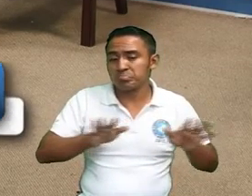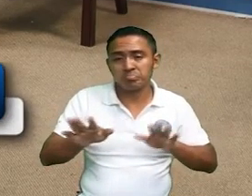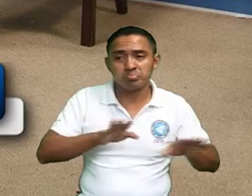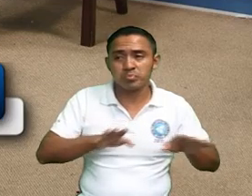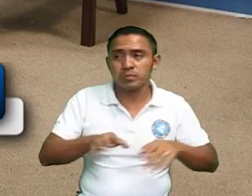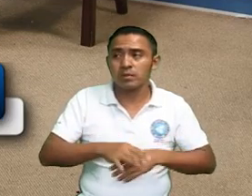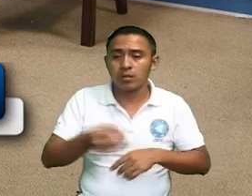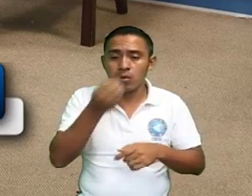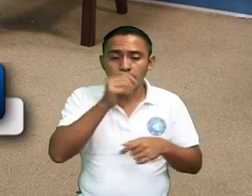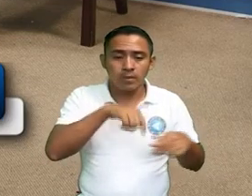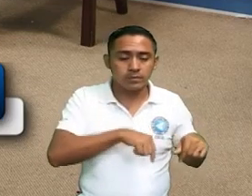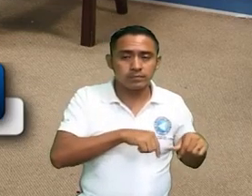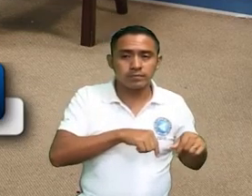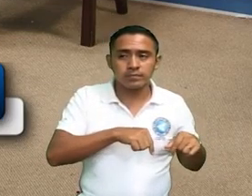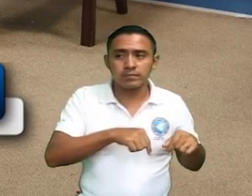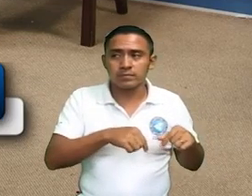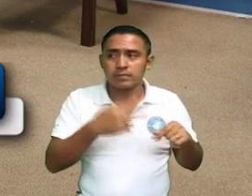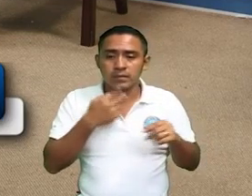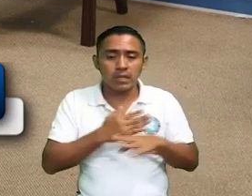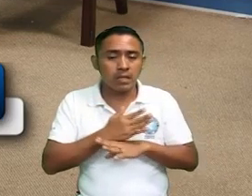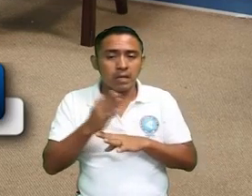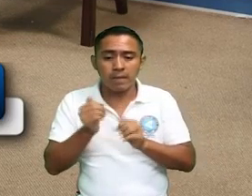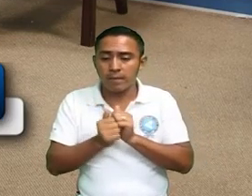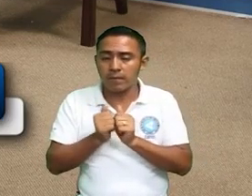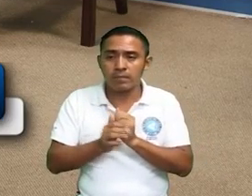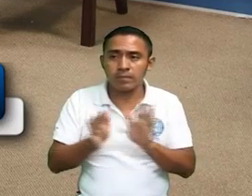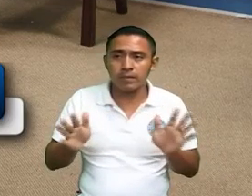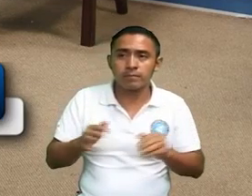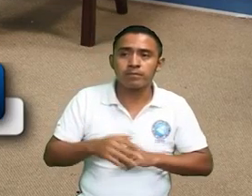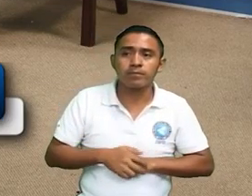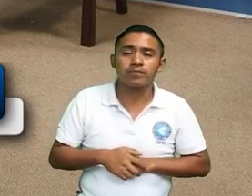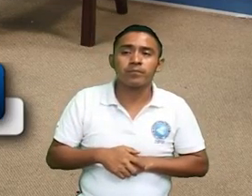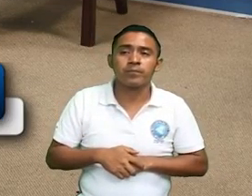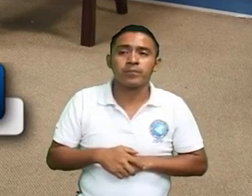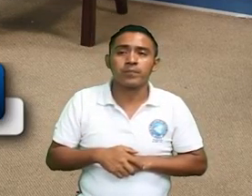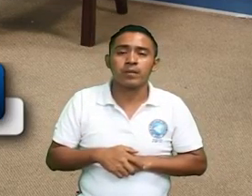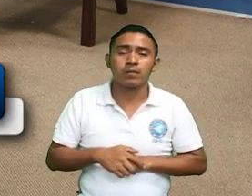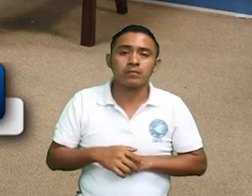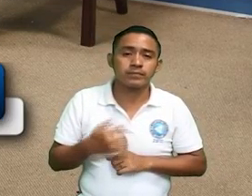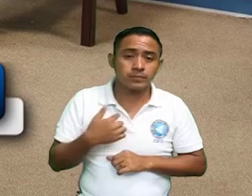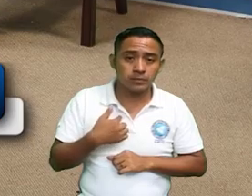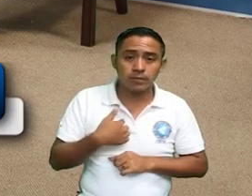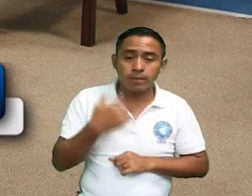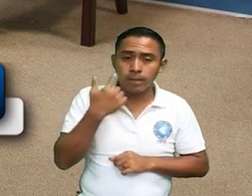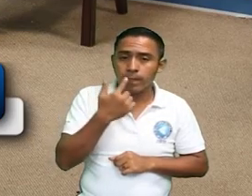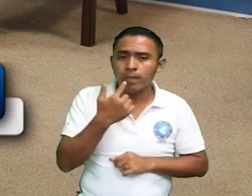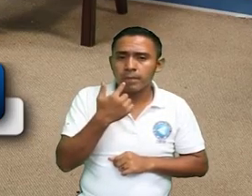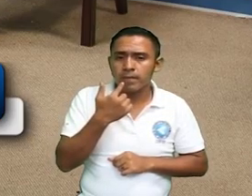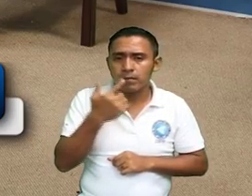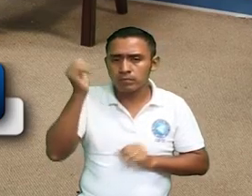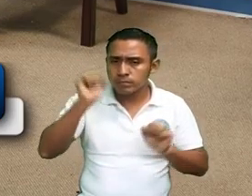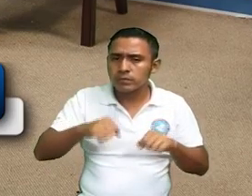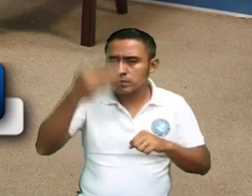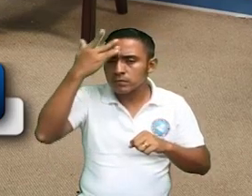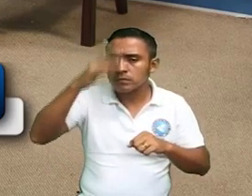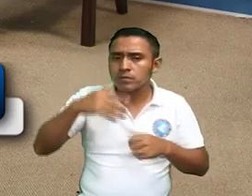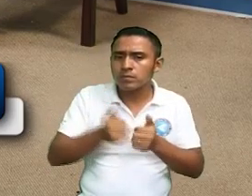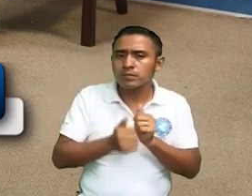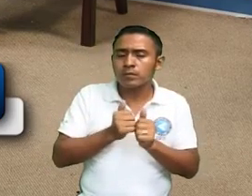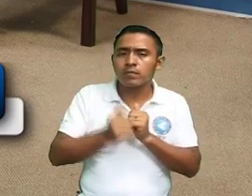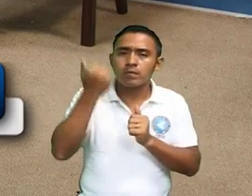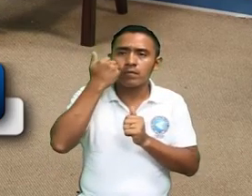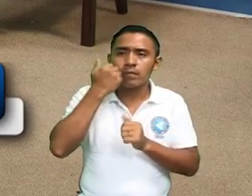coma ahorita y que no tenga ningún síntoma. Con el gusto, entonces, con el gusto nosotros podemos detectar los síntomas también. Así es. Usted